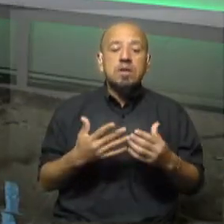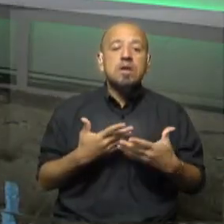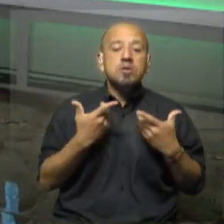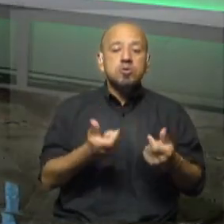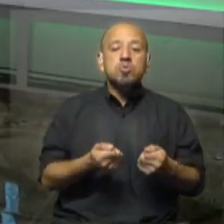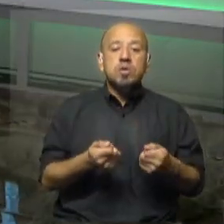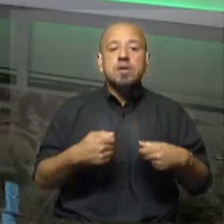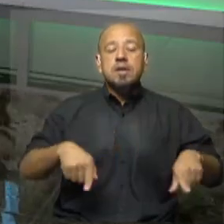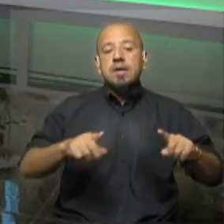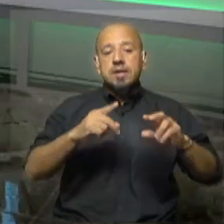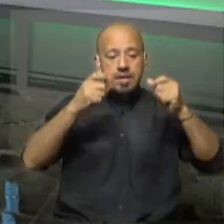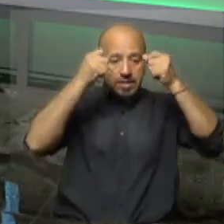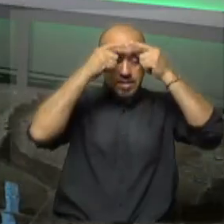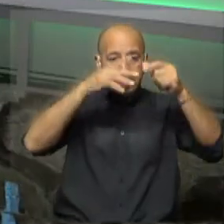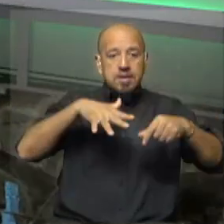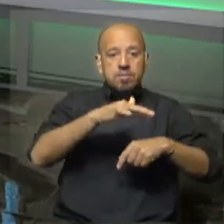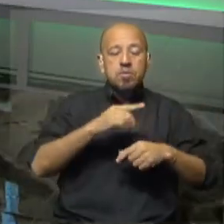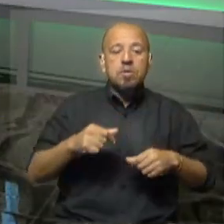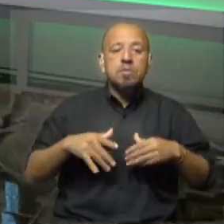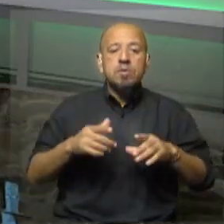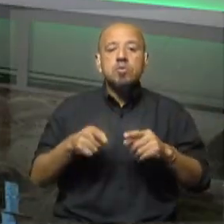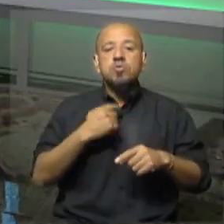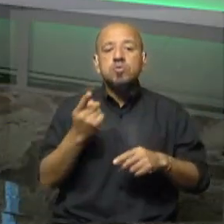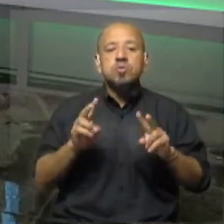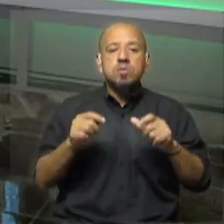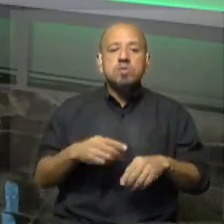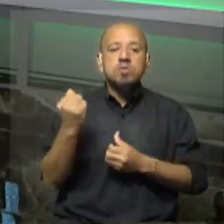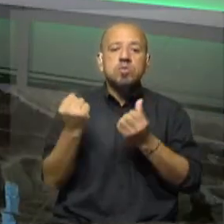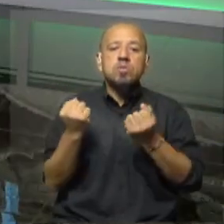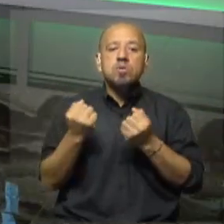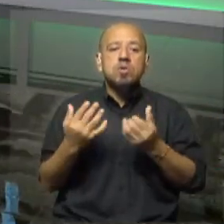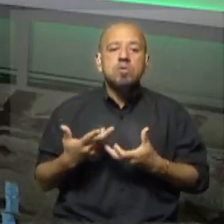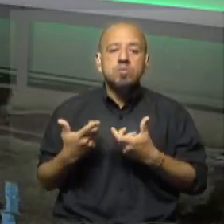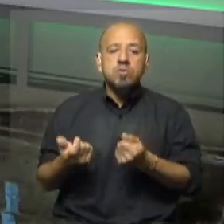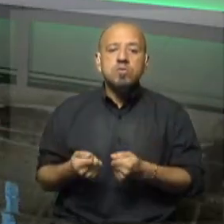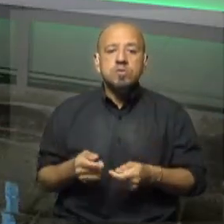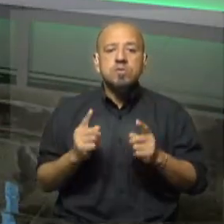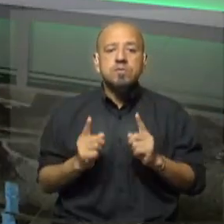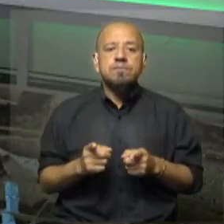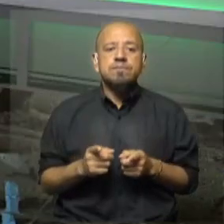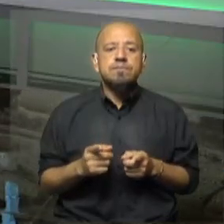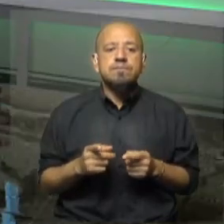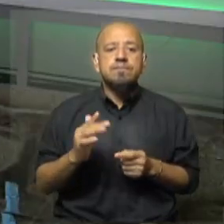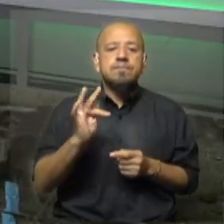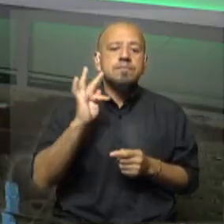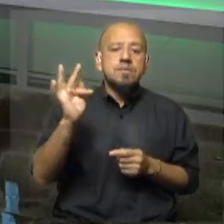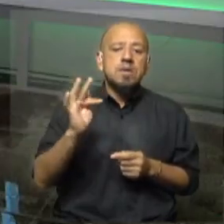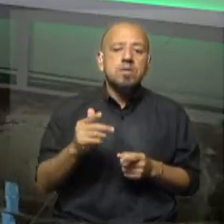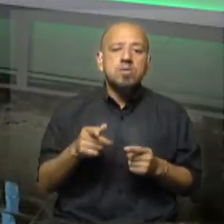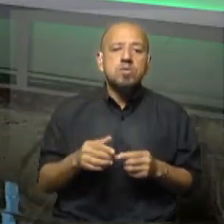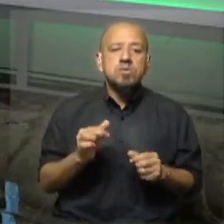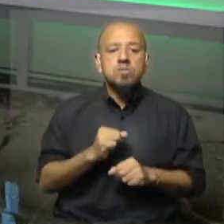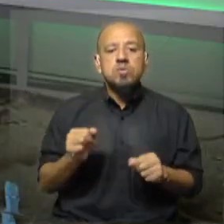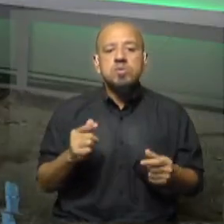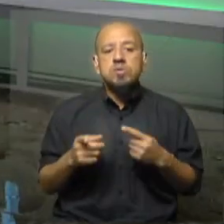productores nacionales, pero también preparando otras herramientas en términos económicos y de apoyos económicos también para el futuro de lo que puede llegar y